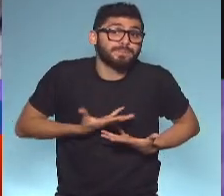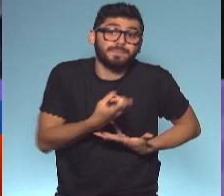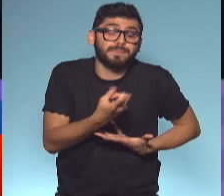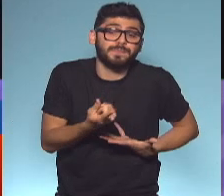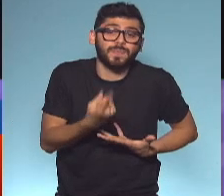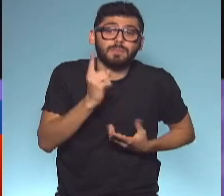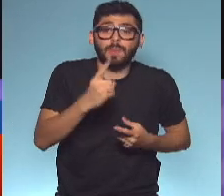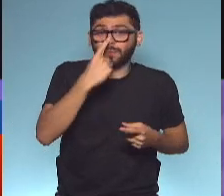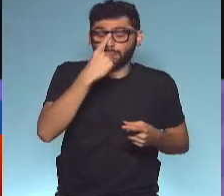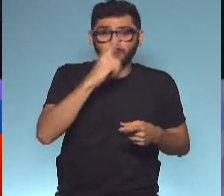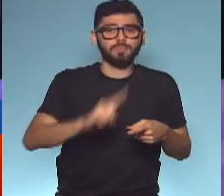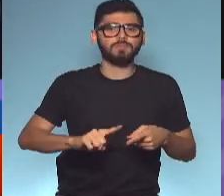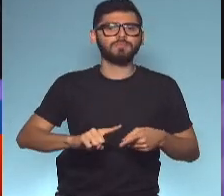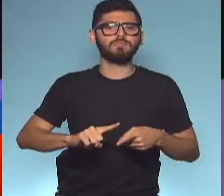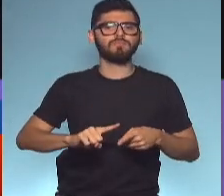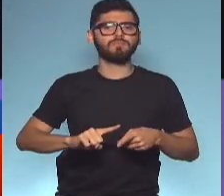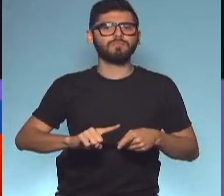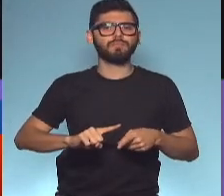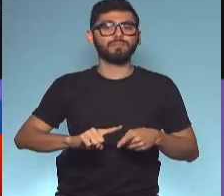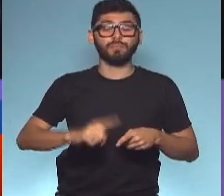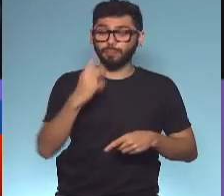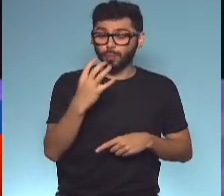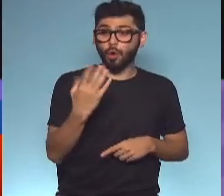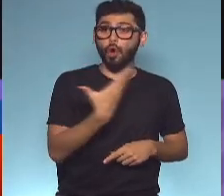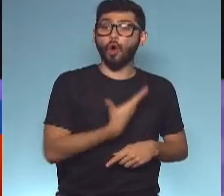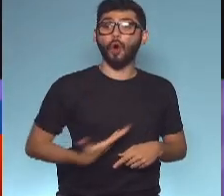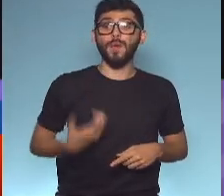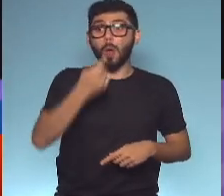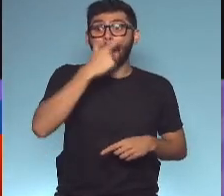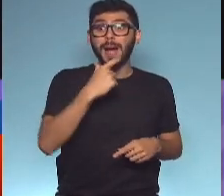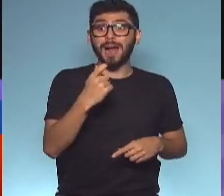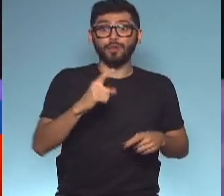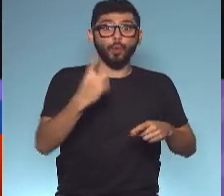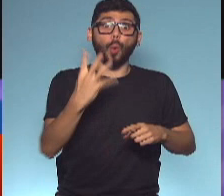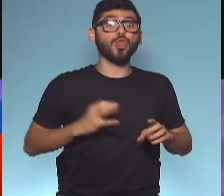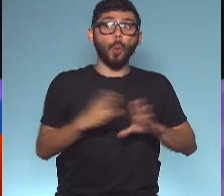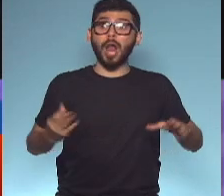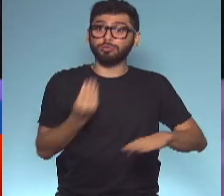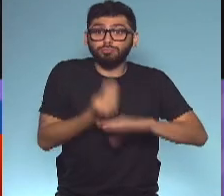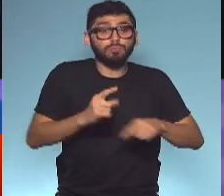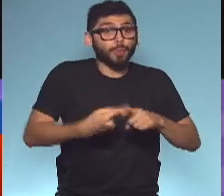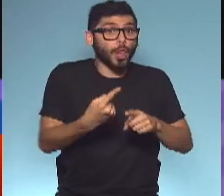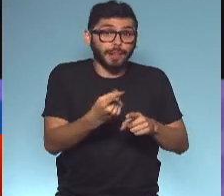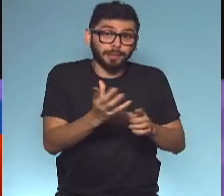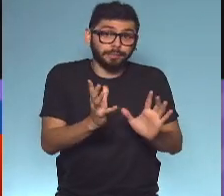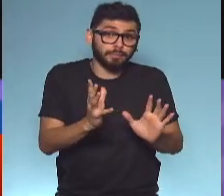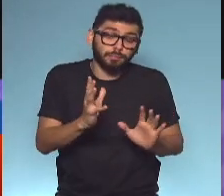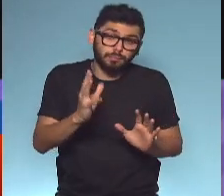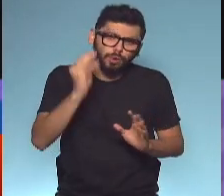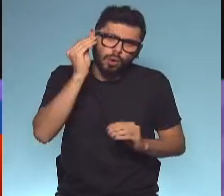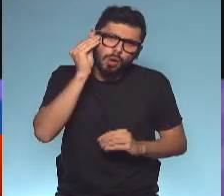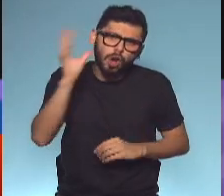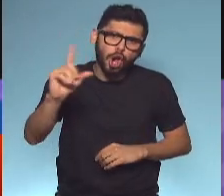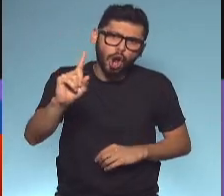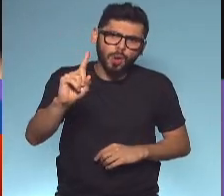ejecutó como política durante los 4 años del gobierno de Macri, digamos. No nos podemos olvidar cuando asume el